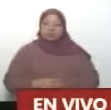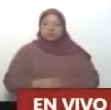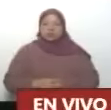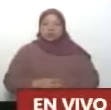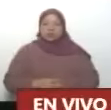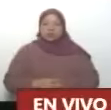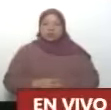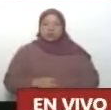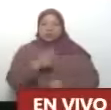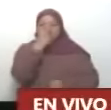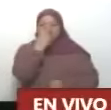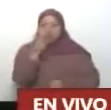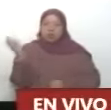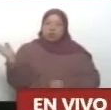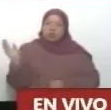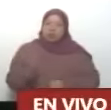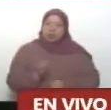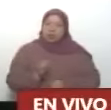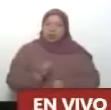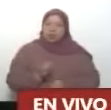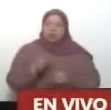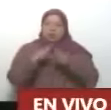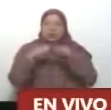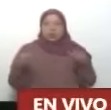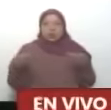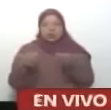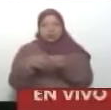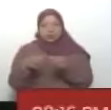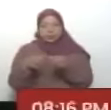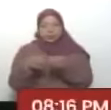todos, los invité, a todo el equipo.